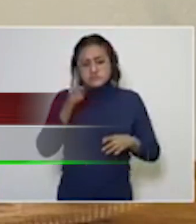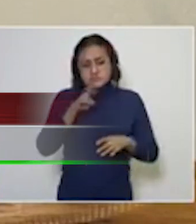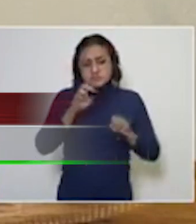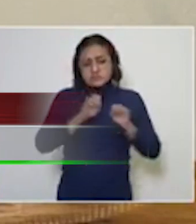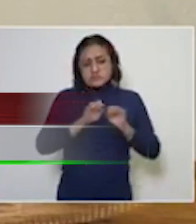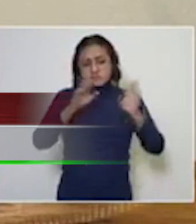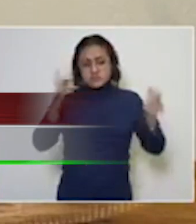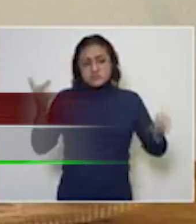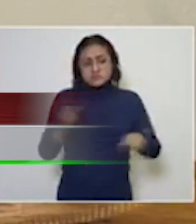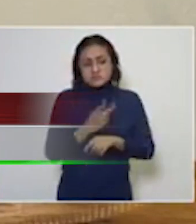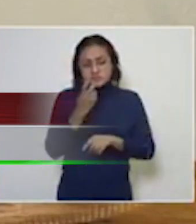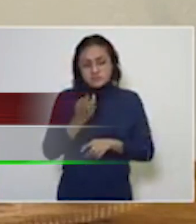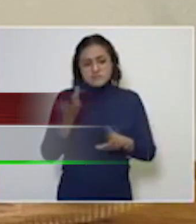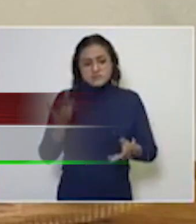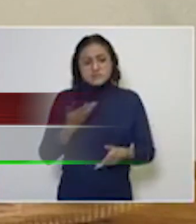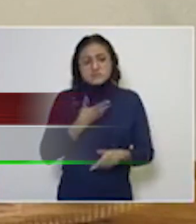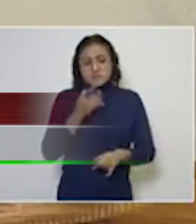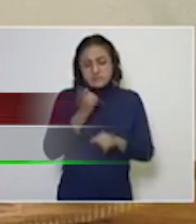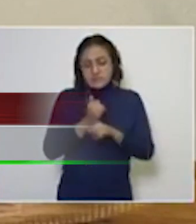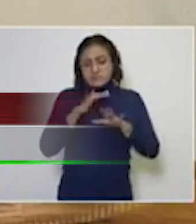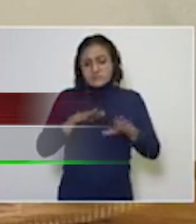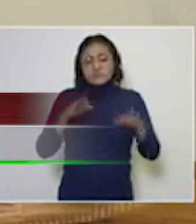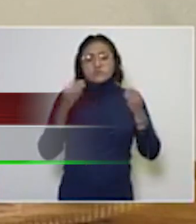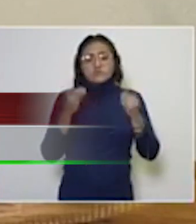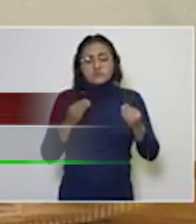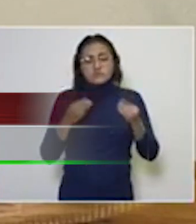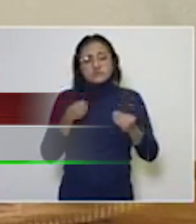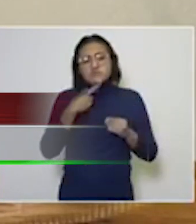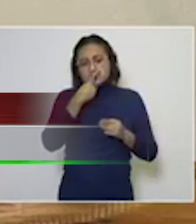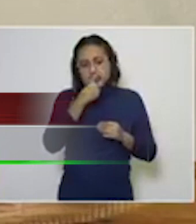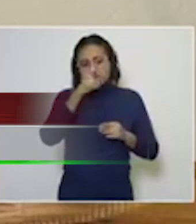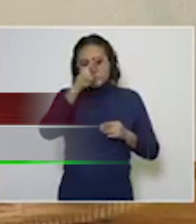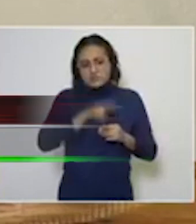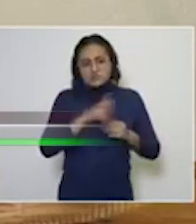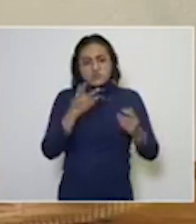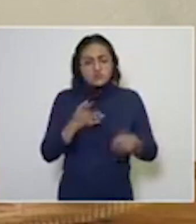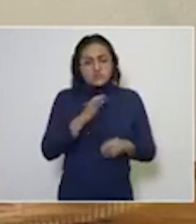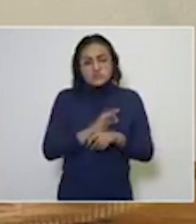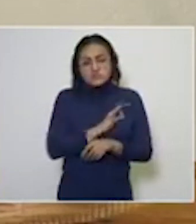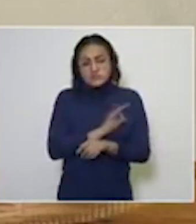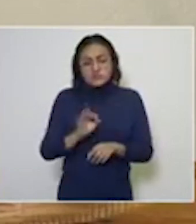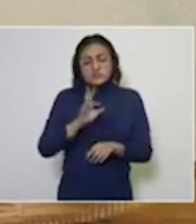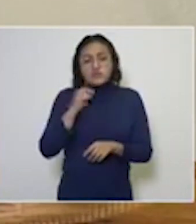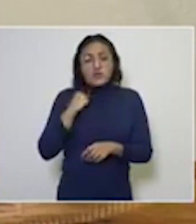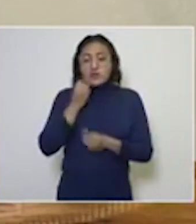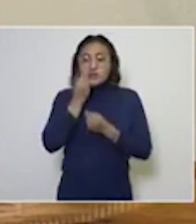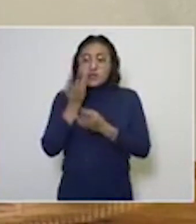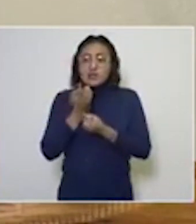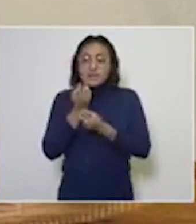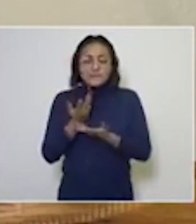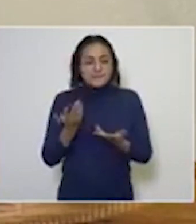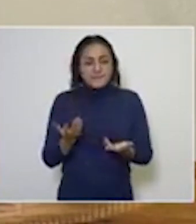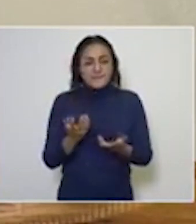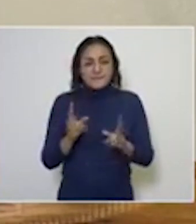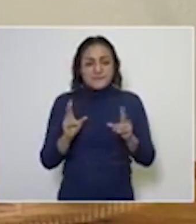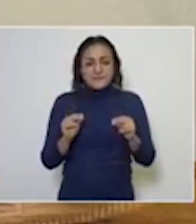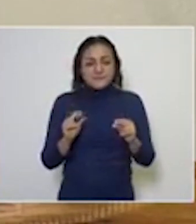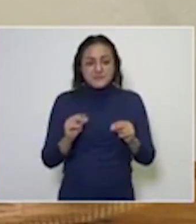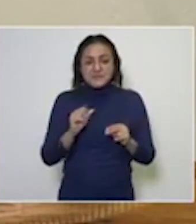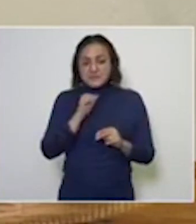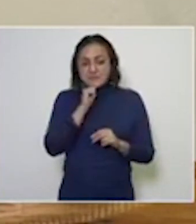esclarecer los hechos. Tenemos mucha información. Así se los quiero decir, que no podría yo revelar ni